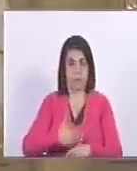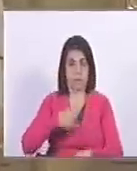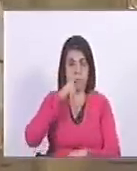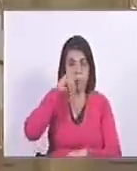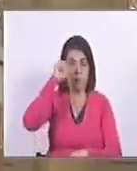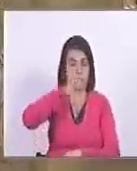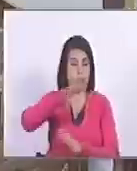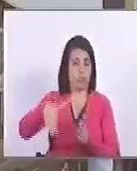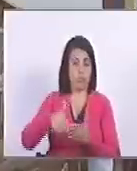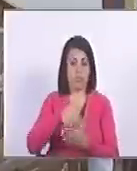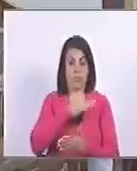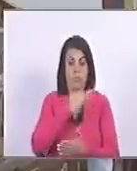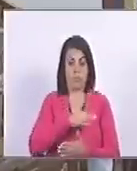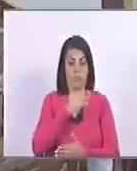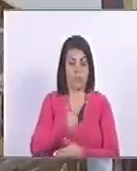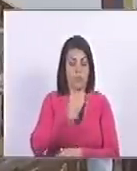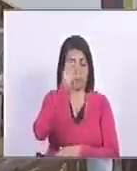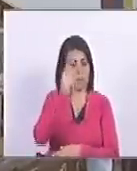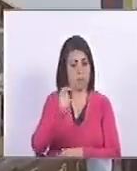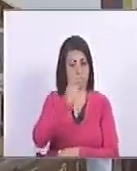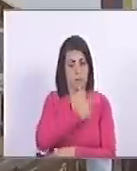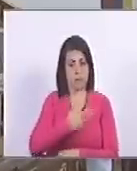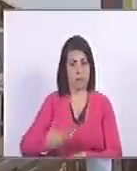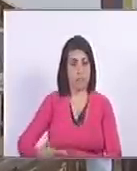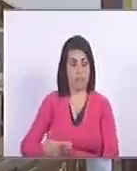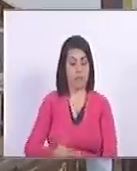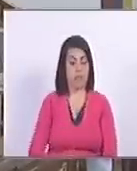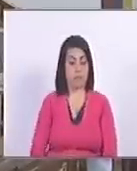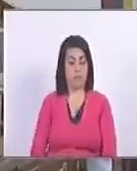Maduro. Es todo, ciudadanos diputados, es todo, ciudadanos presidentes.